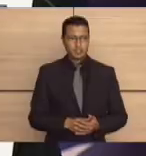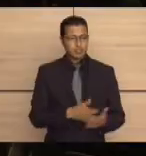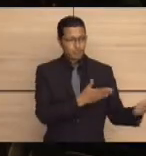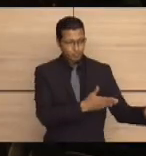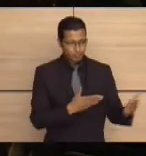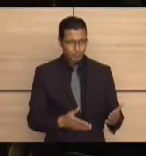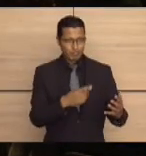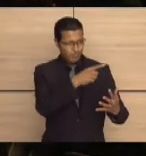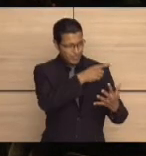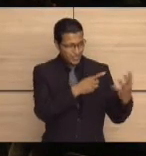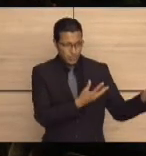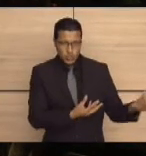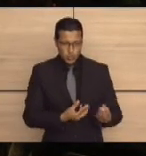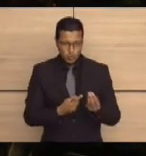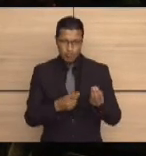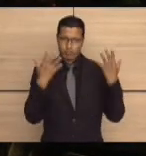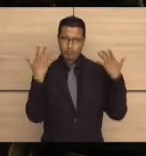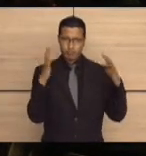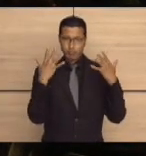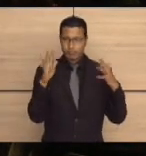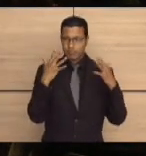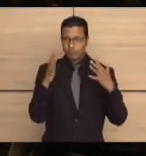aplauso ahora sí para todos ellos.